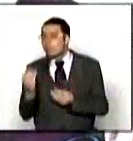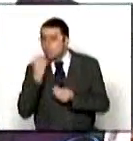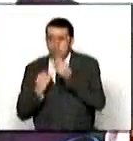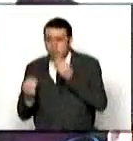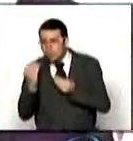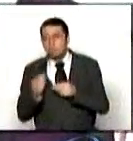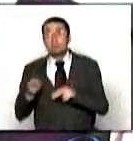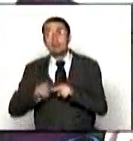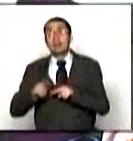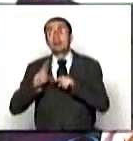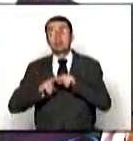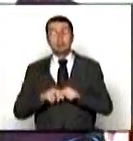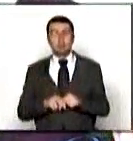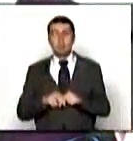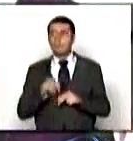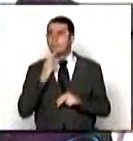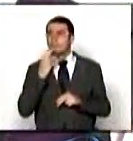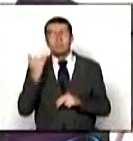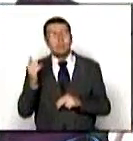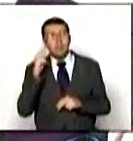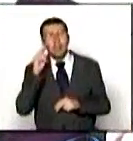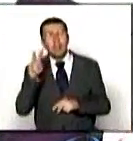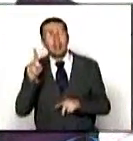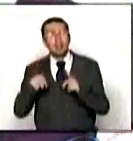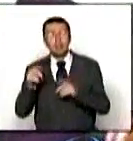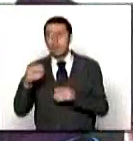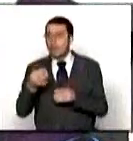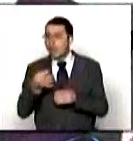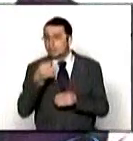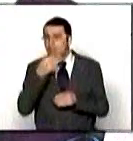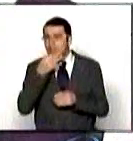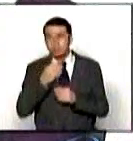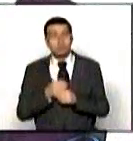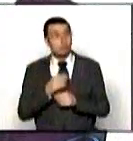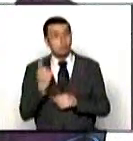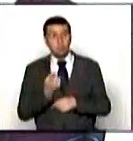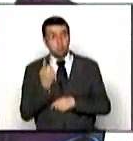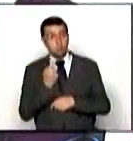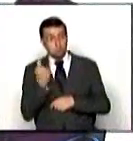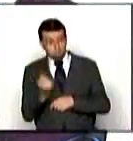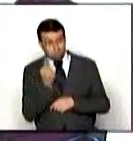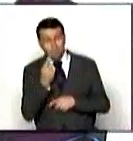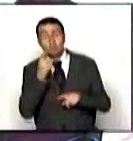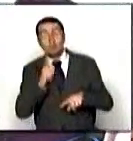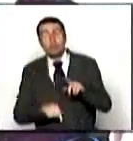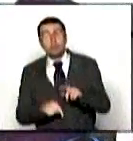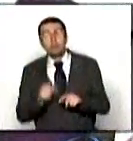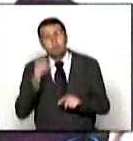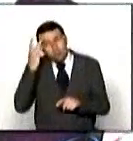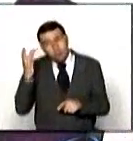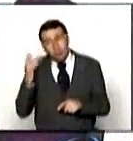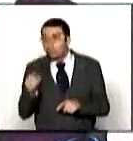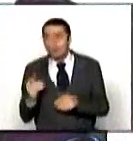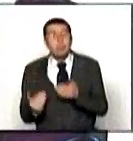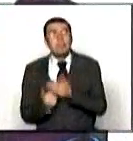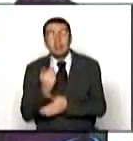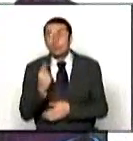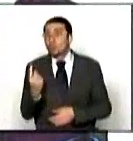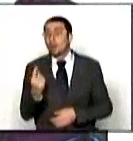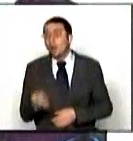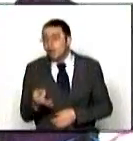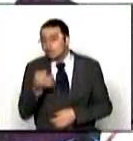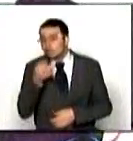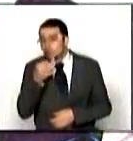Por ejemplo, esta es propaganda de algunas papitas y la han visto en la televisión que dice a que no te comes solo una, es por eso, porque prácticamente uno arranca a comer